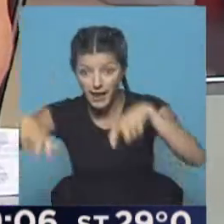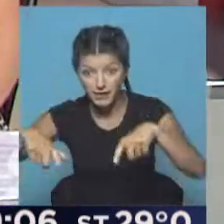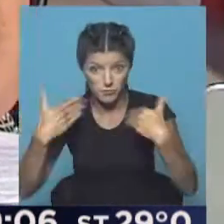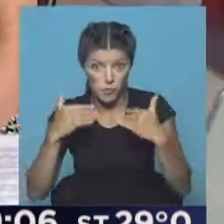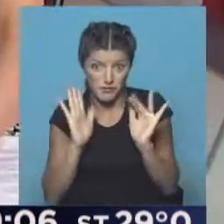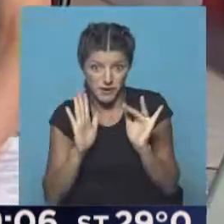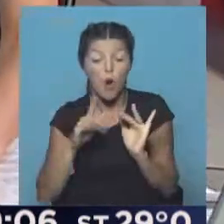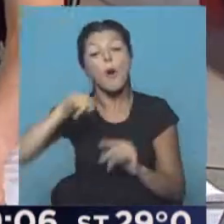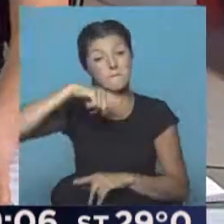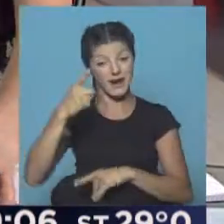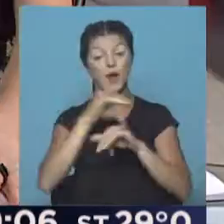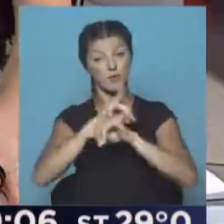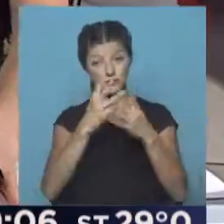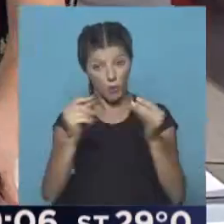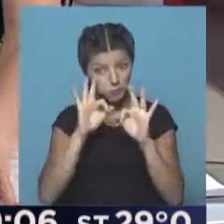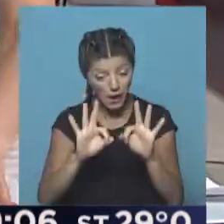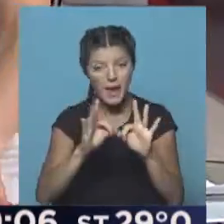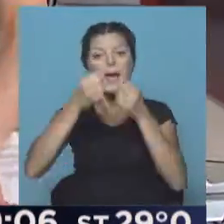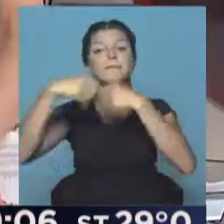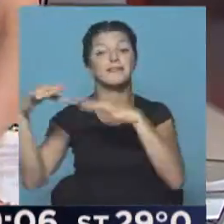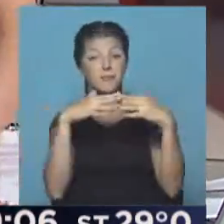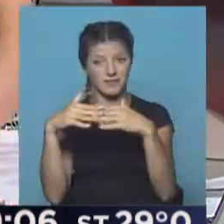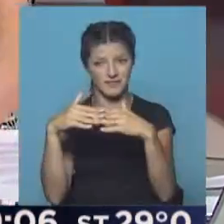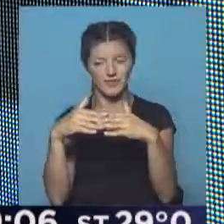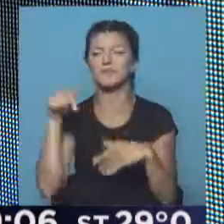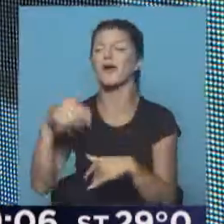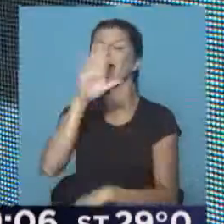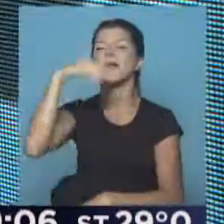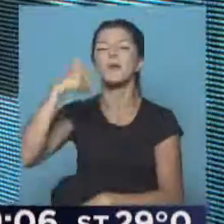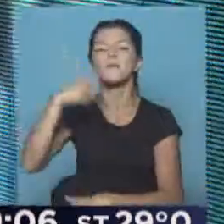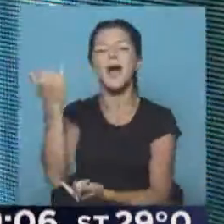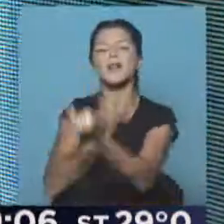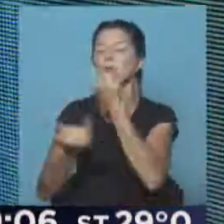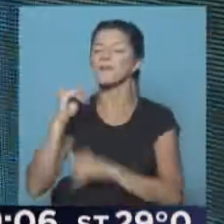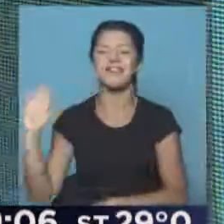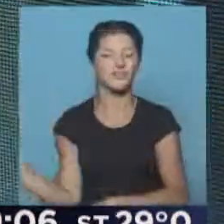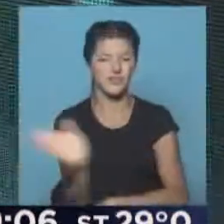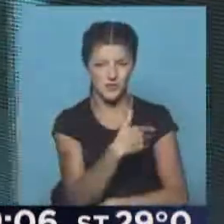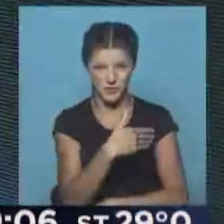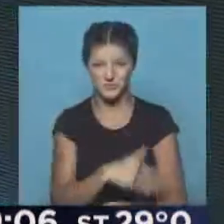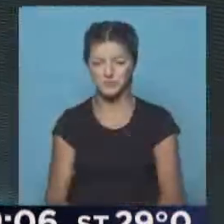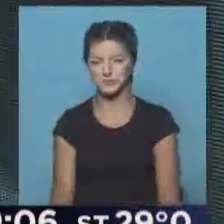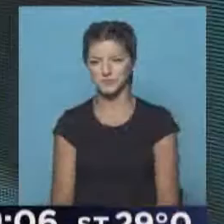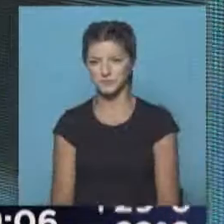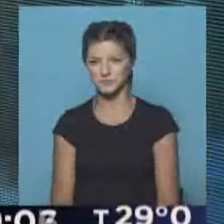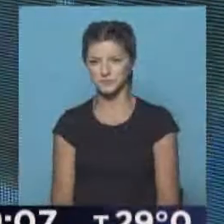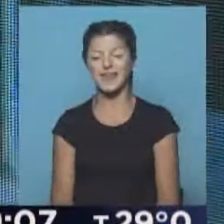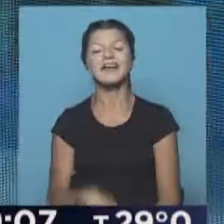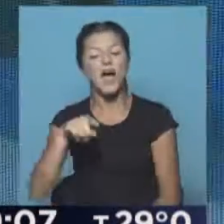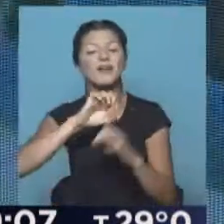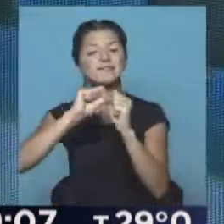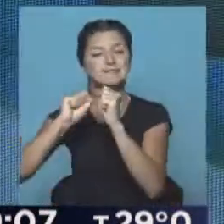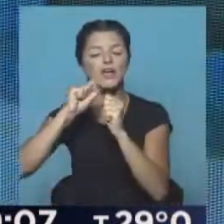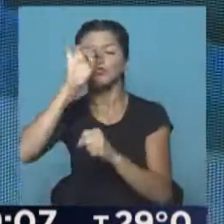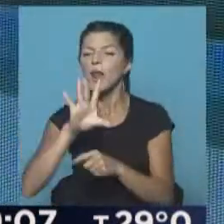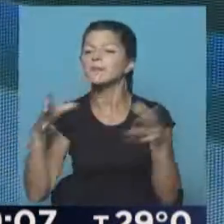Y Román nos va a contar toda la expectativa acá y los preparativos. El frente de tormenta no solamente tiene que ver con el momento del